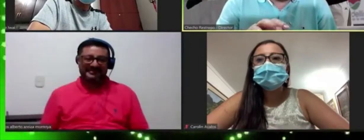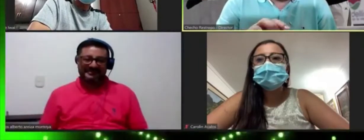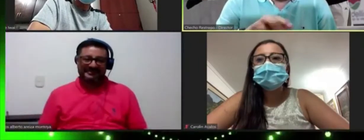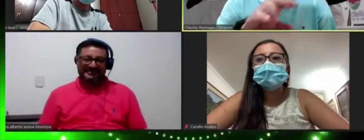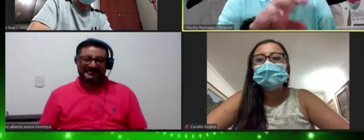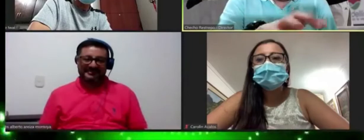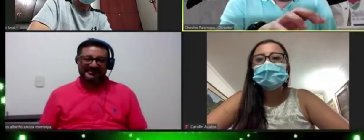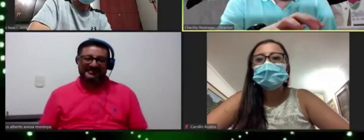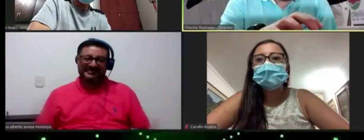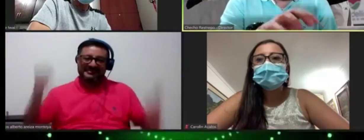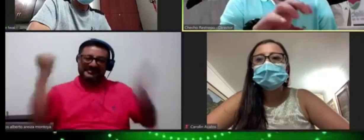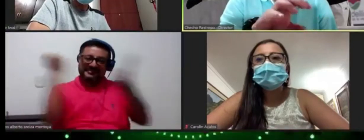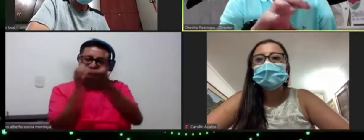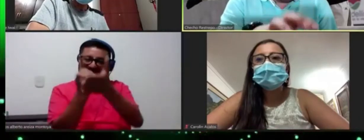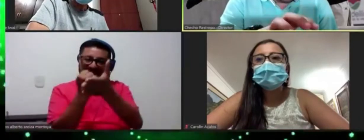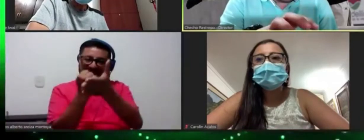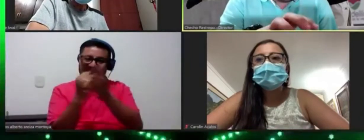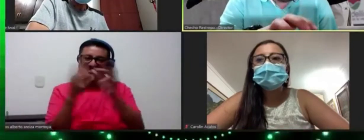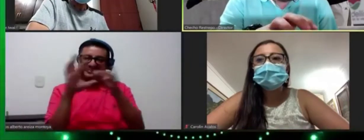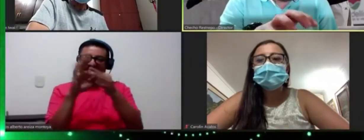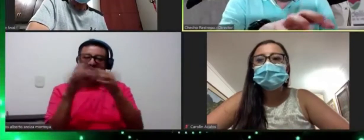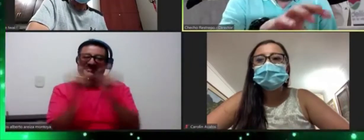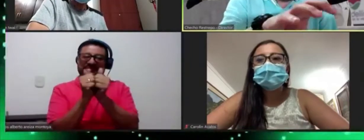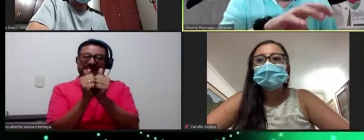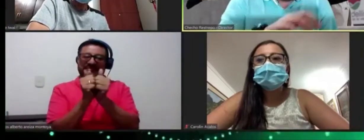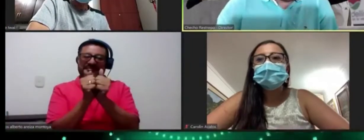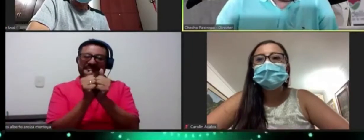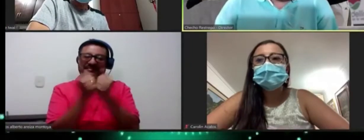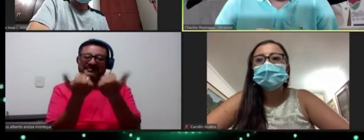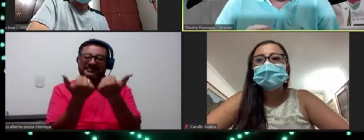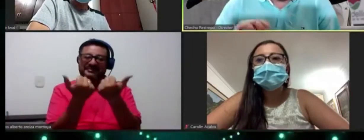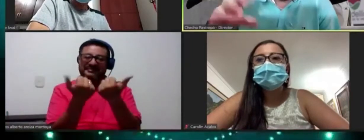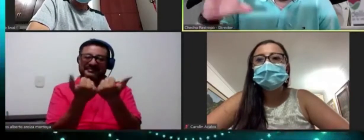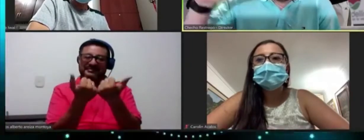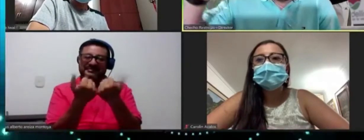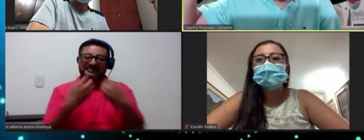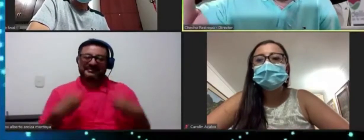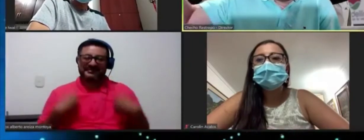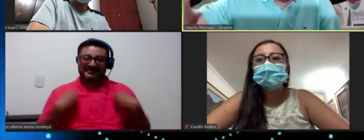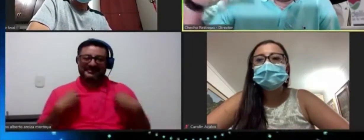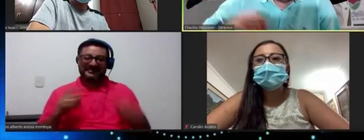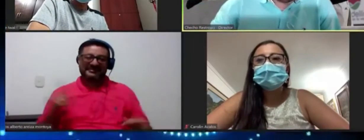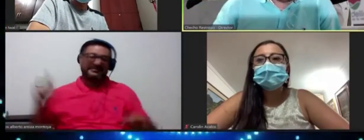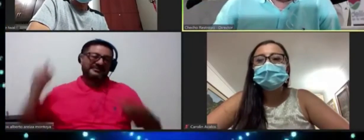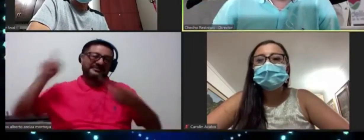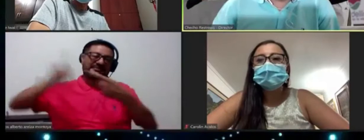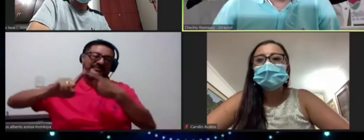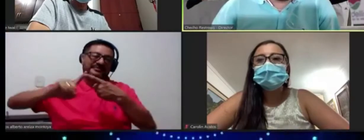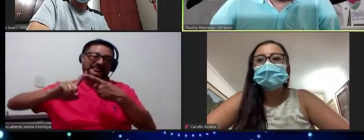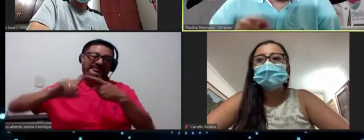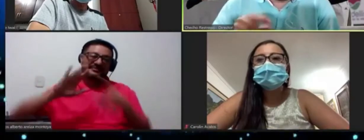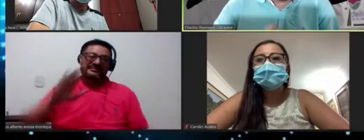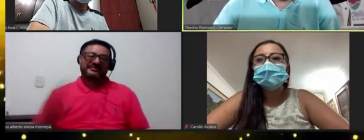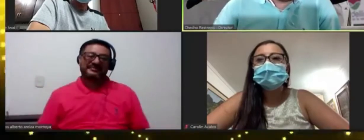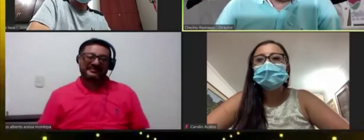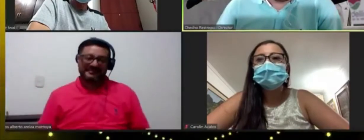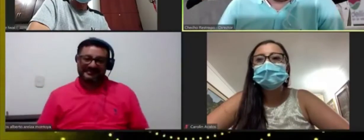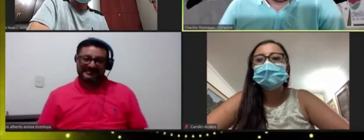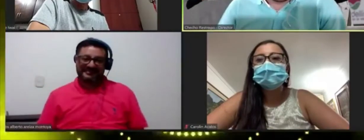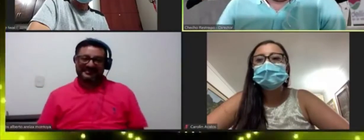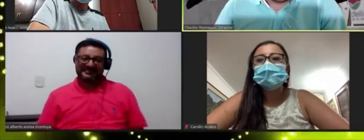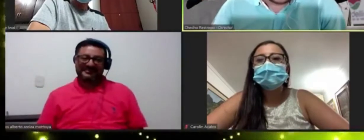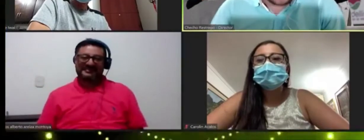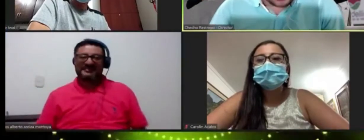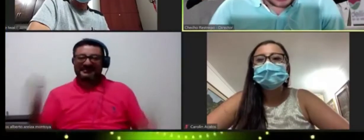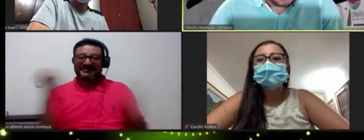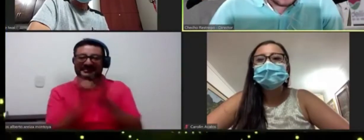también y ojalá esté en vida, porque yo sé que usted también va a durar mucho y que tenga ese nombre acá porque usted ha marcado